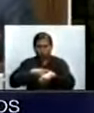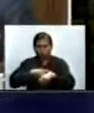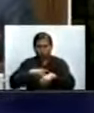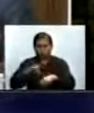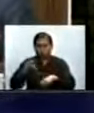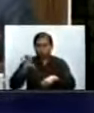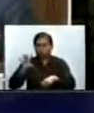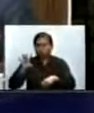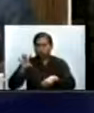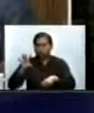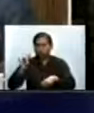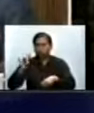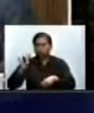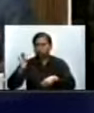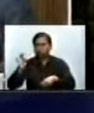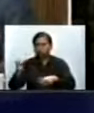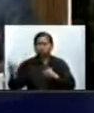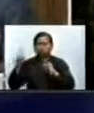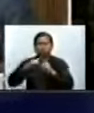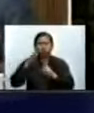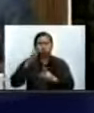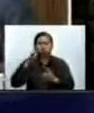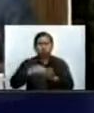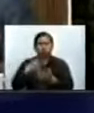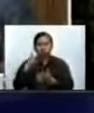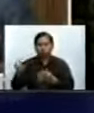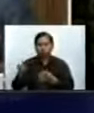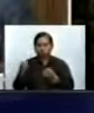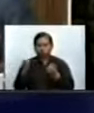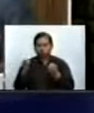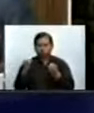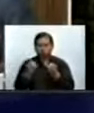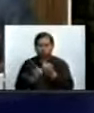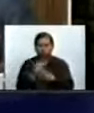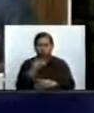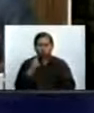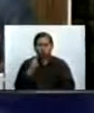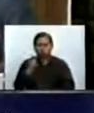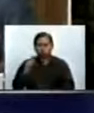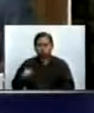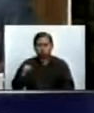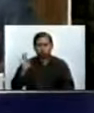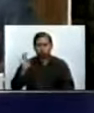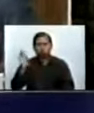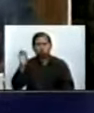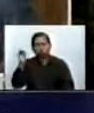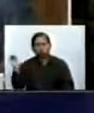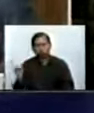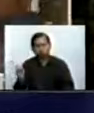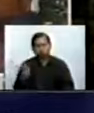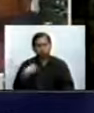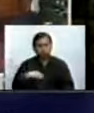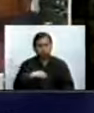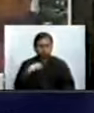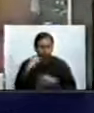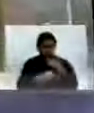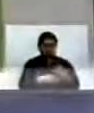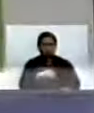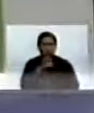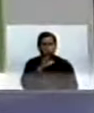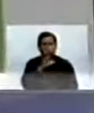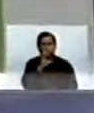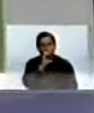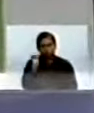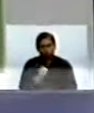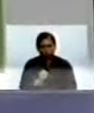89 al 2005, promedio de crecimiento 2.9%. En nuestra gestión,